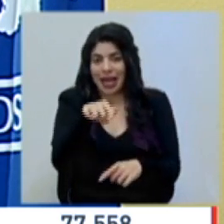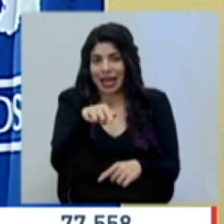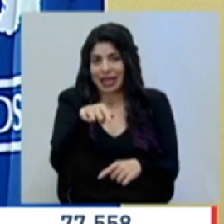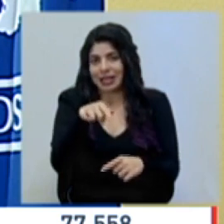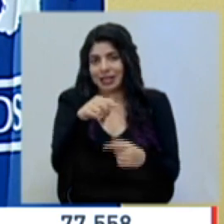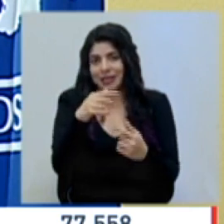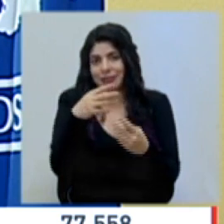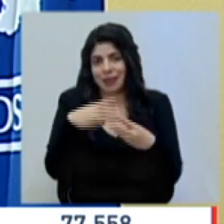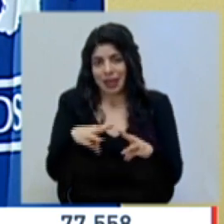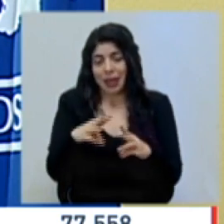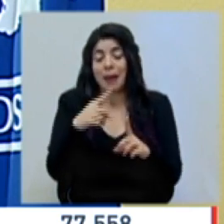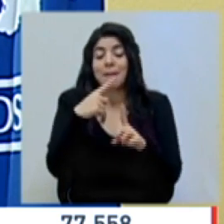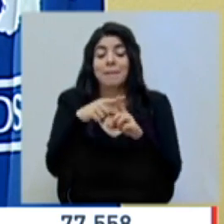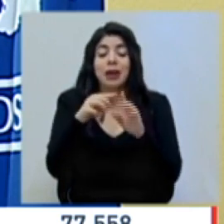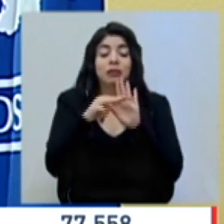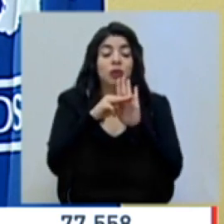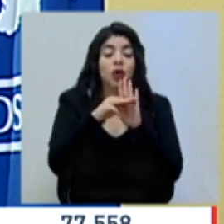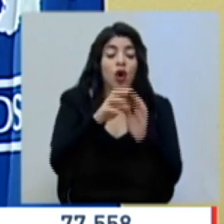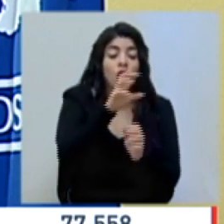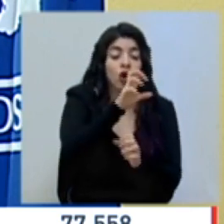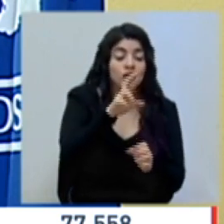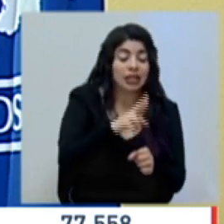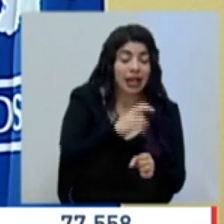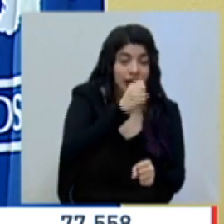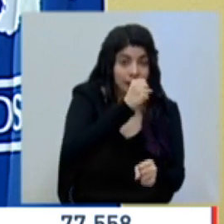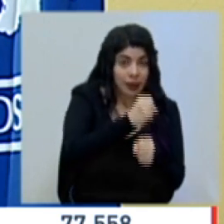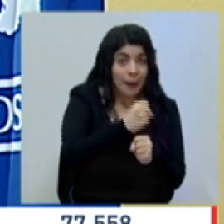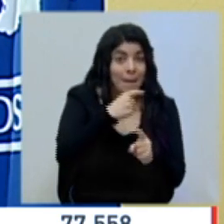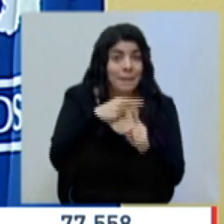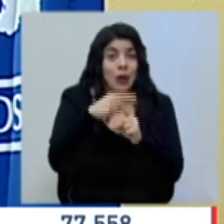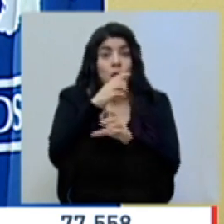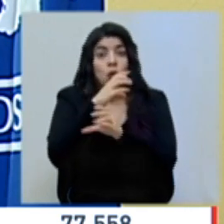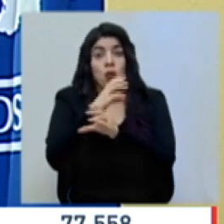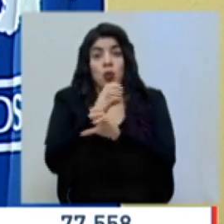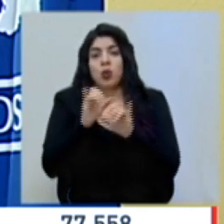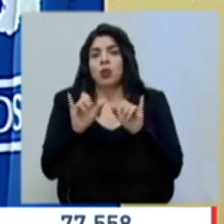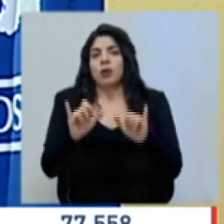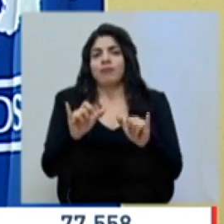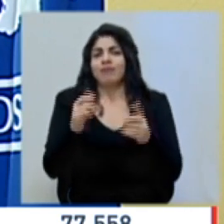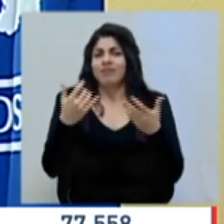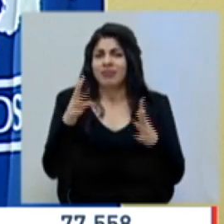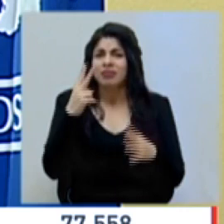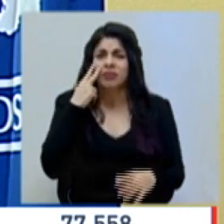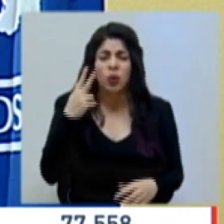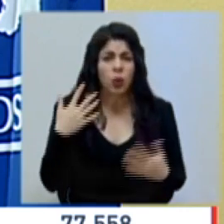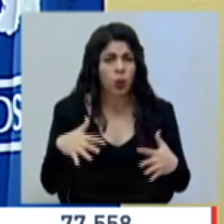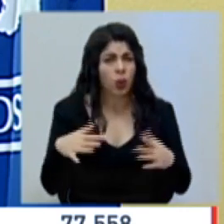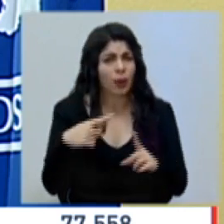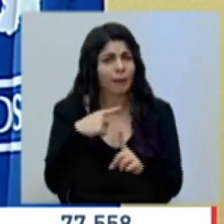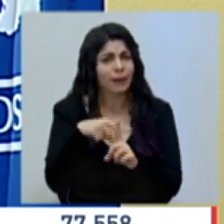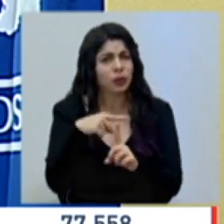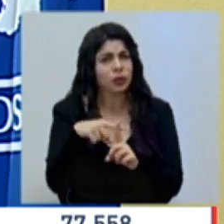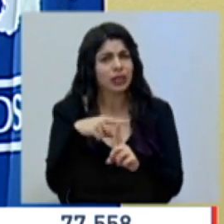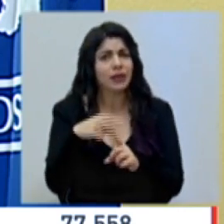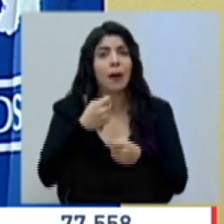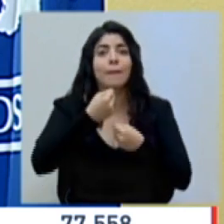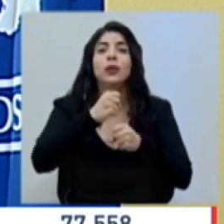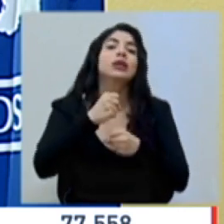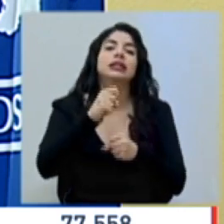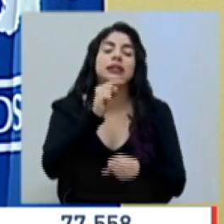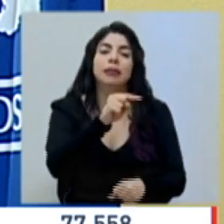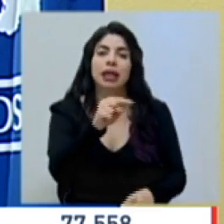y trabajando bajo el modelo Costa Rica Trabaja y Se Cuida. Hemos visto en forma muy positiva cómo